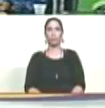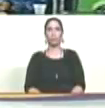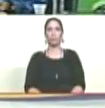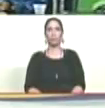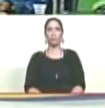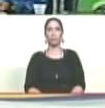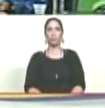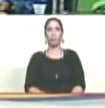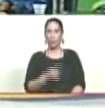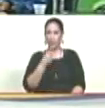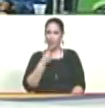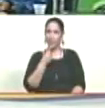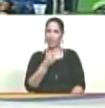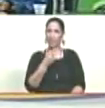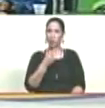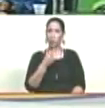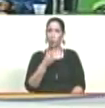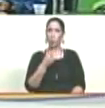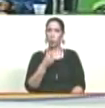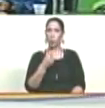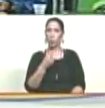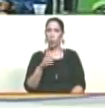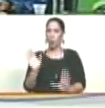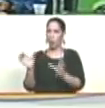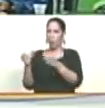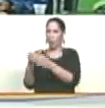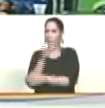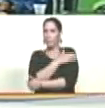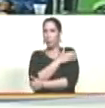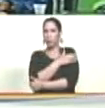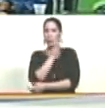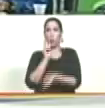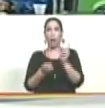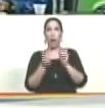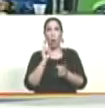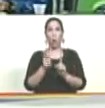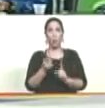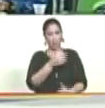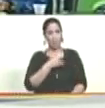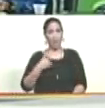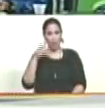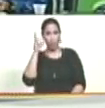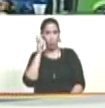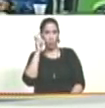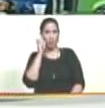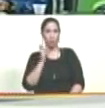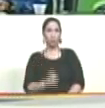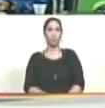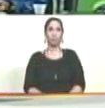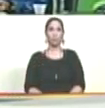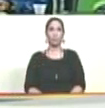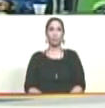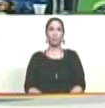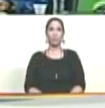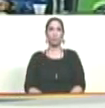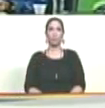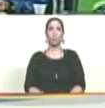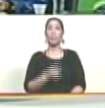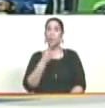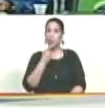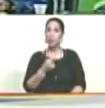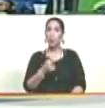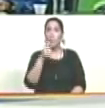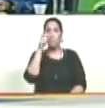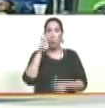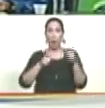Y se lo digo a los golpistas siempre, si algún golpista quiere escucharlo. Y se lo dije al pueblo en los